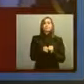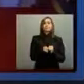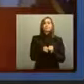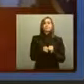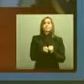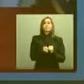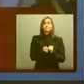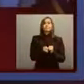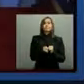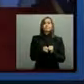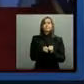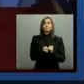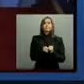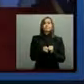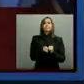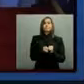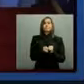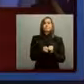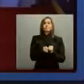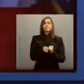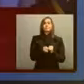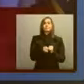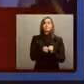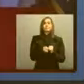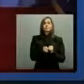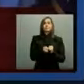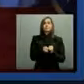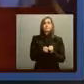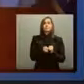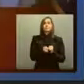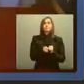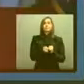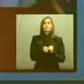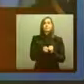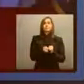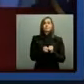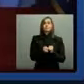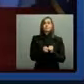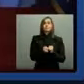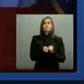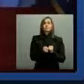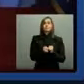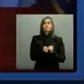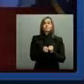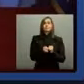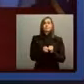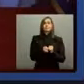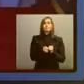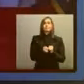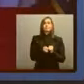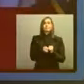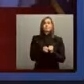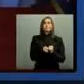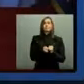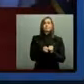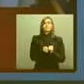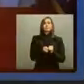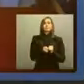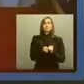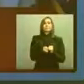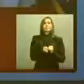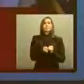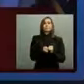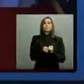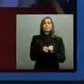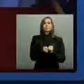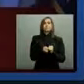ser frente al cartel mafioso empresarial de los seguros de las áreas